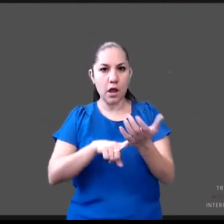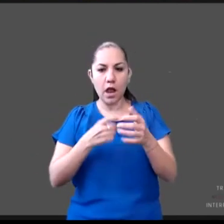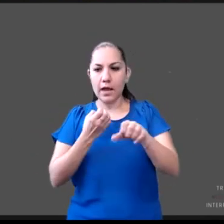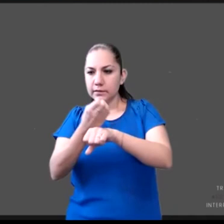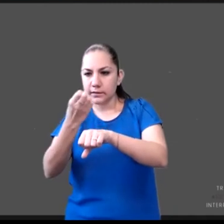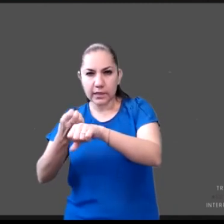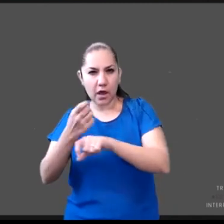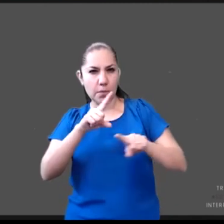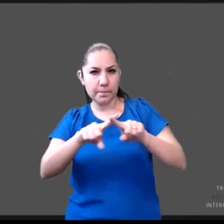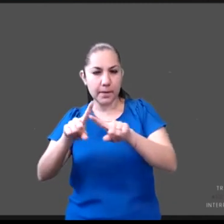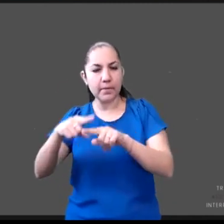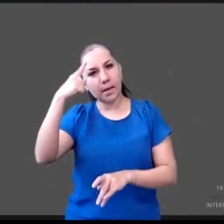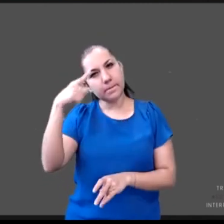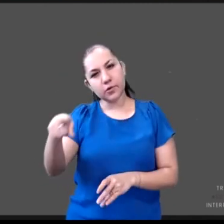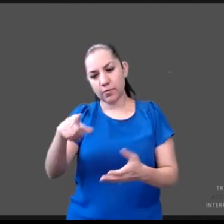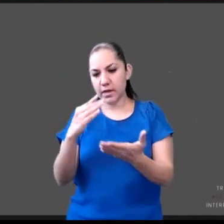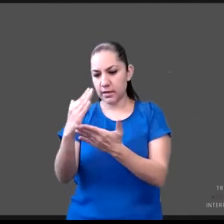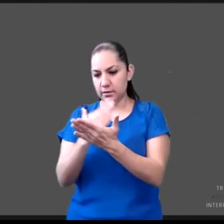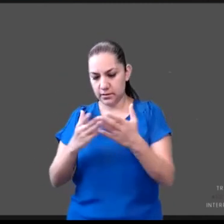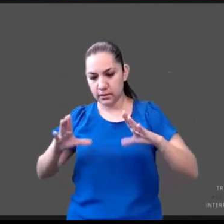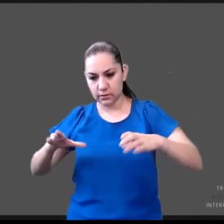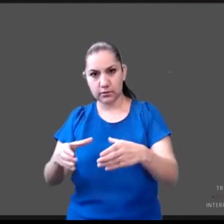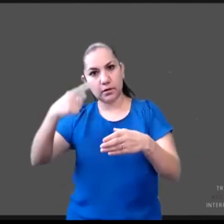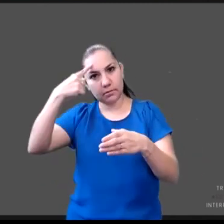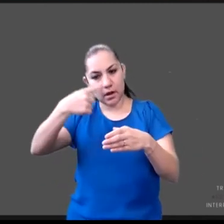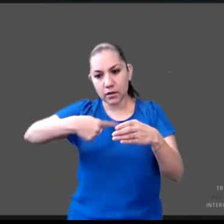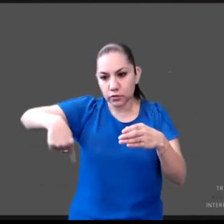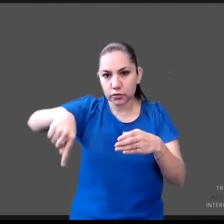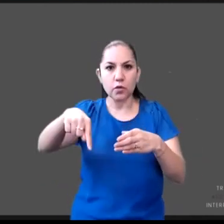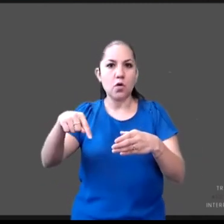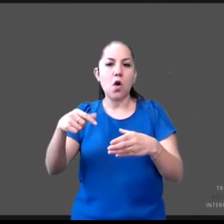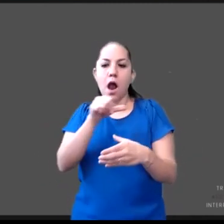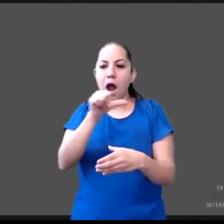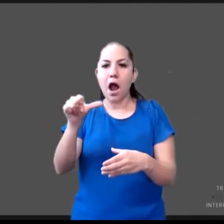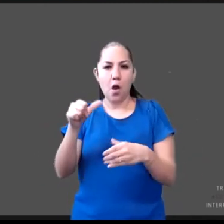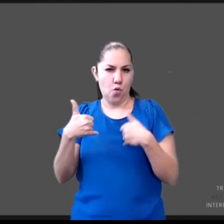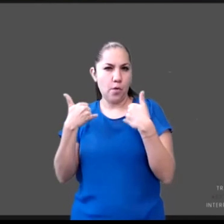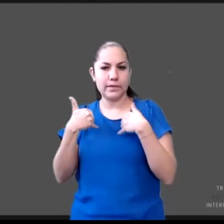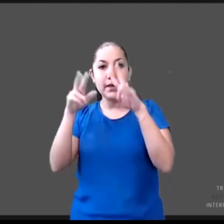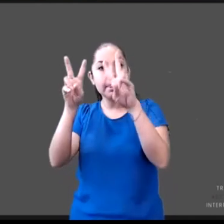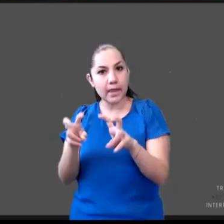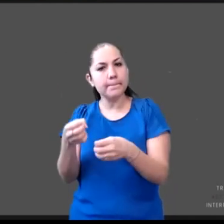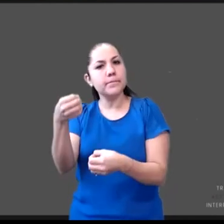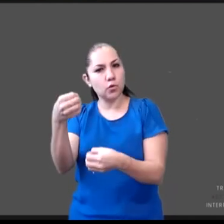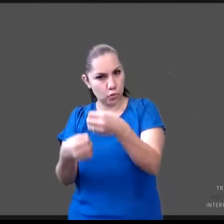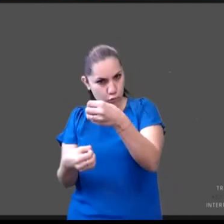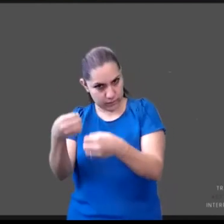adolescente, en 20 y tantos estados, con todas las autoridades responsables de justicia adolescente, otros sobre migración,